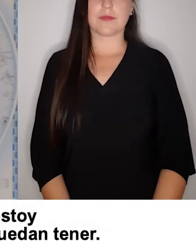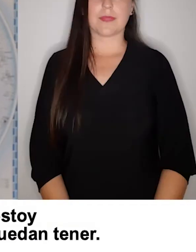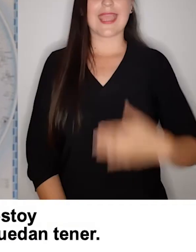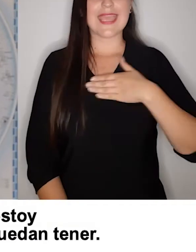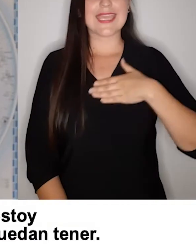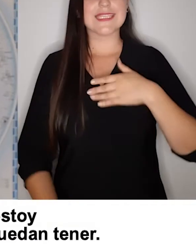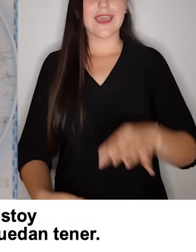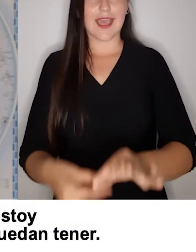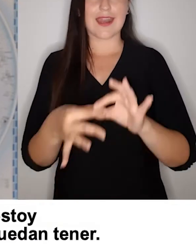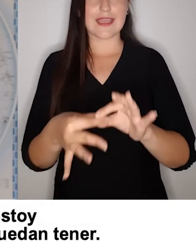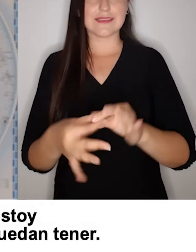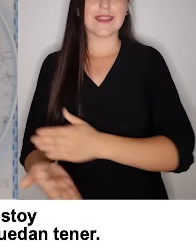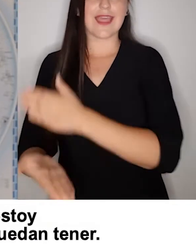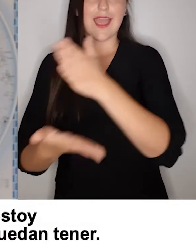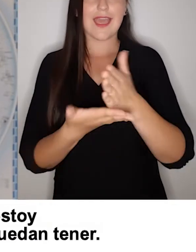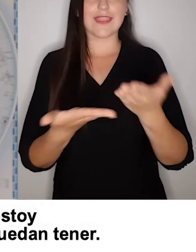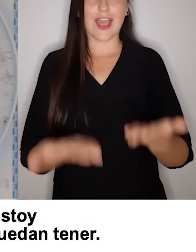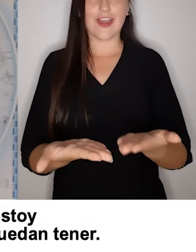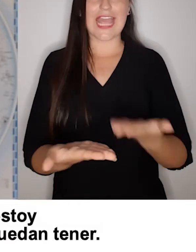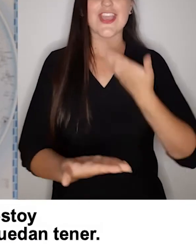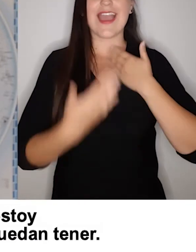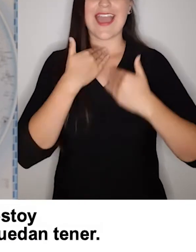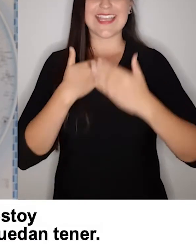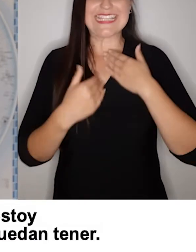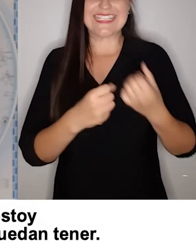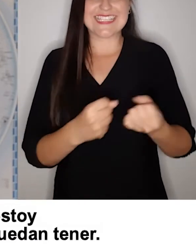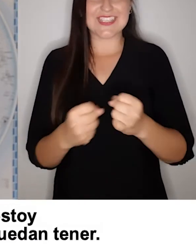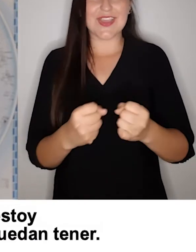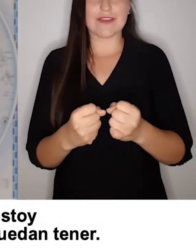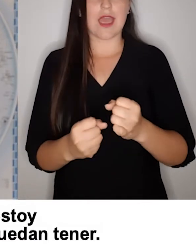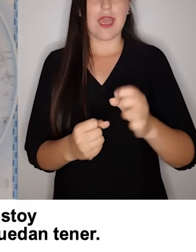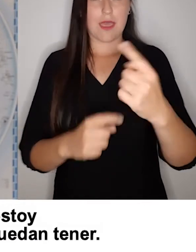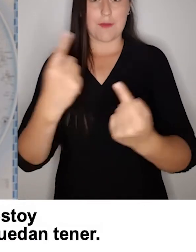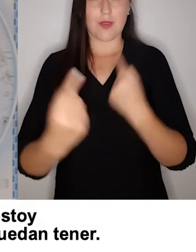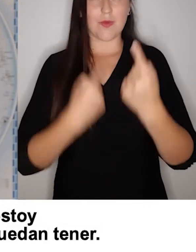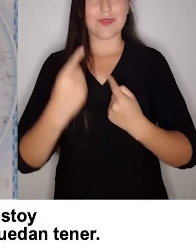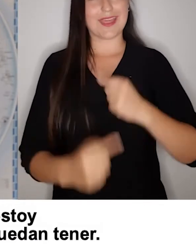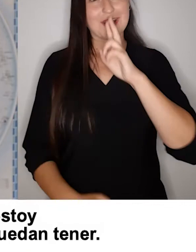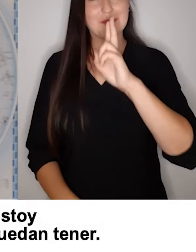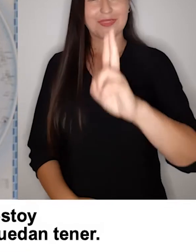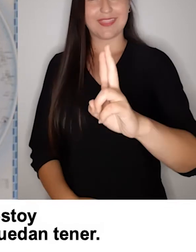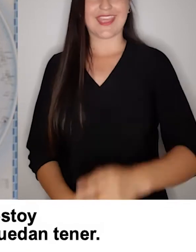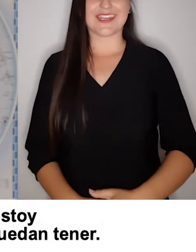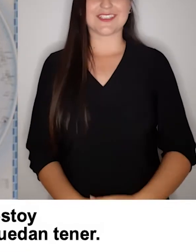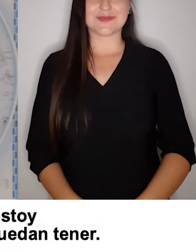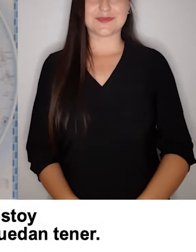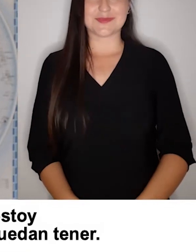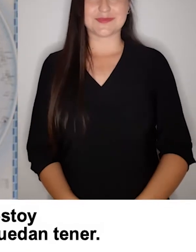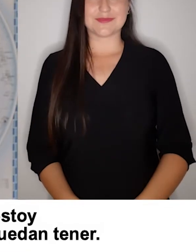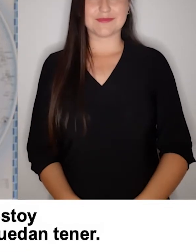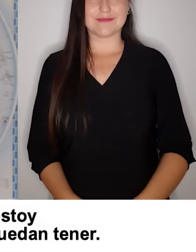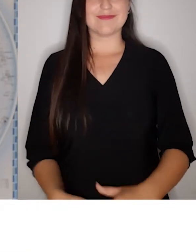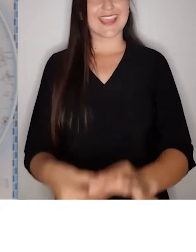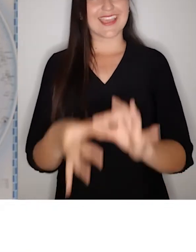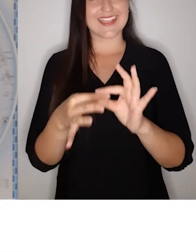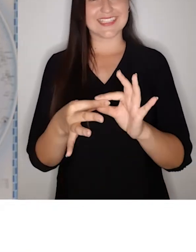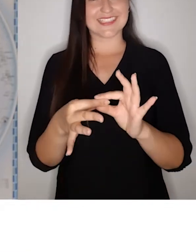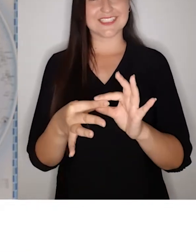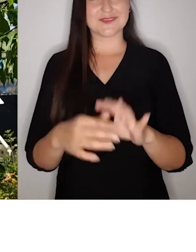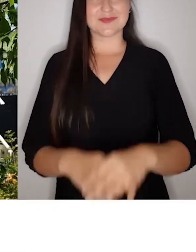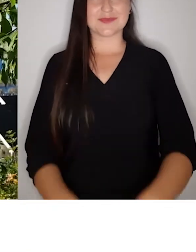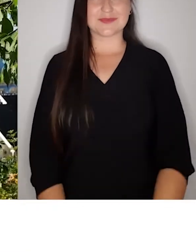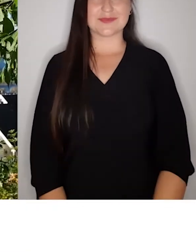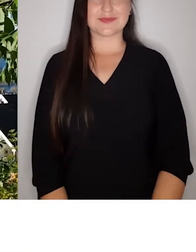I would like to thank you so far, and I look forward to answering the questions that you may have. Thank